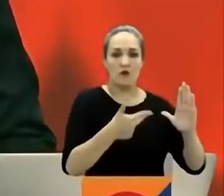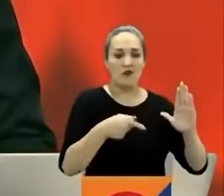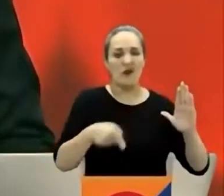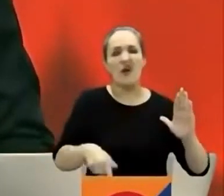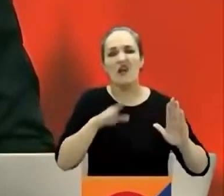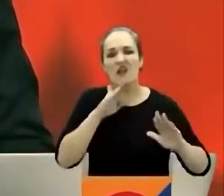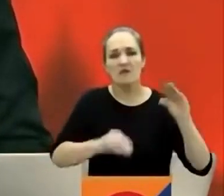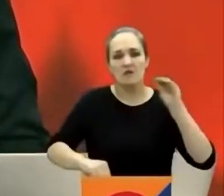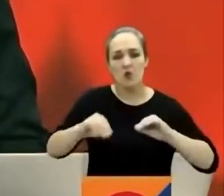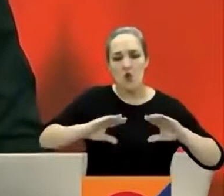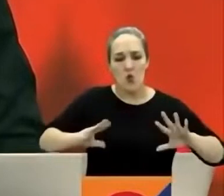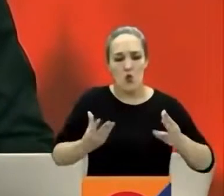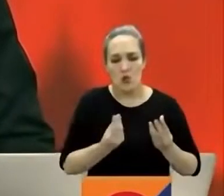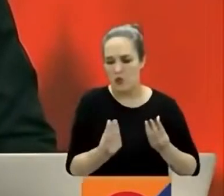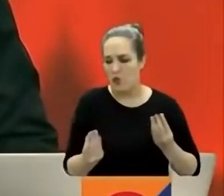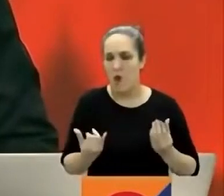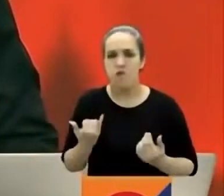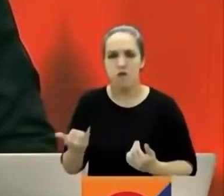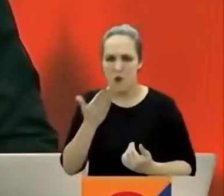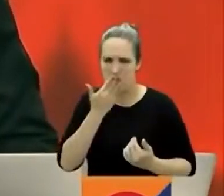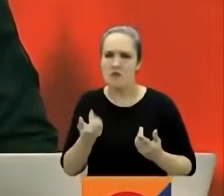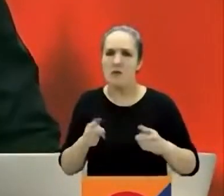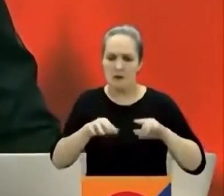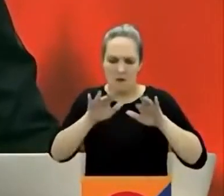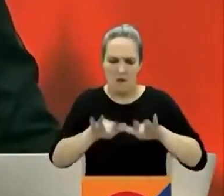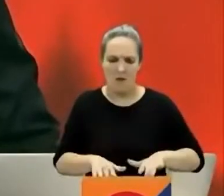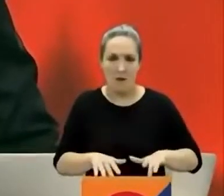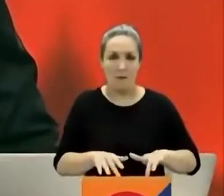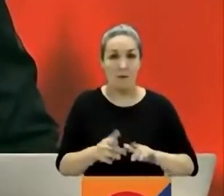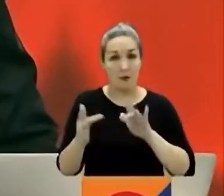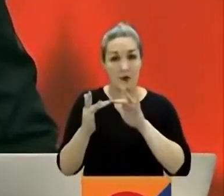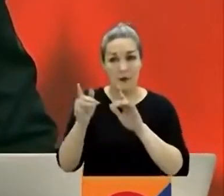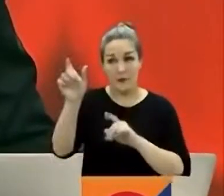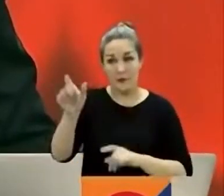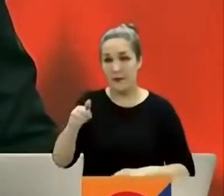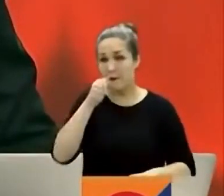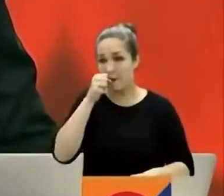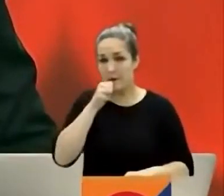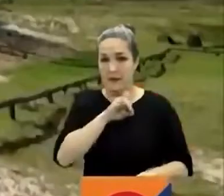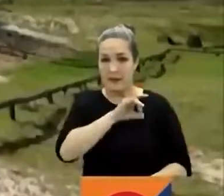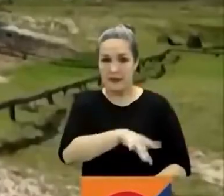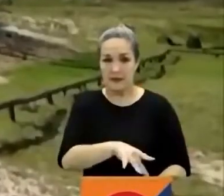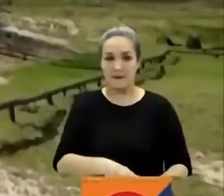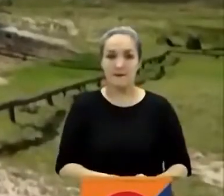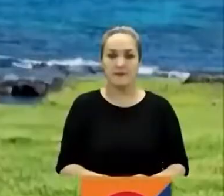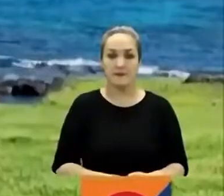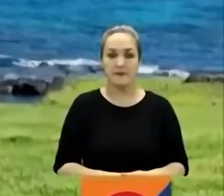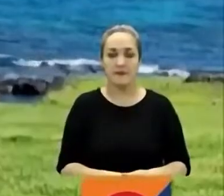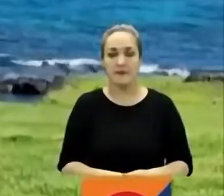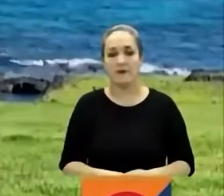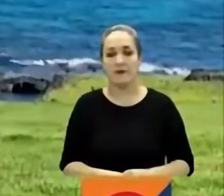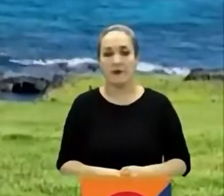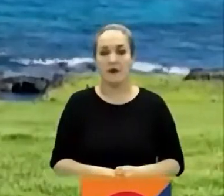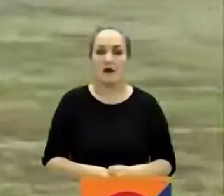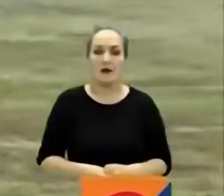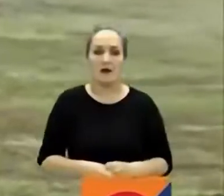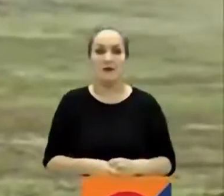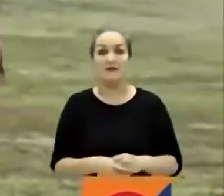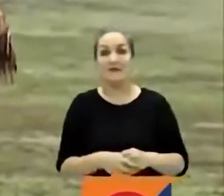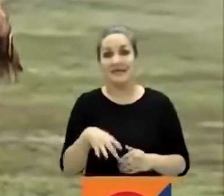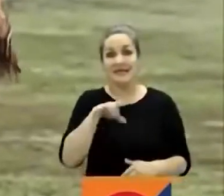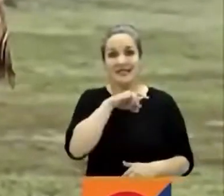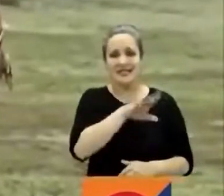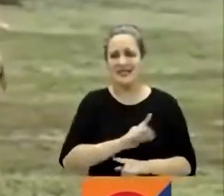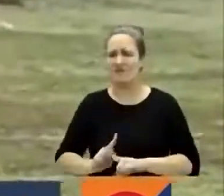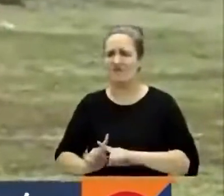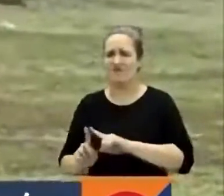a esta hora con Jacqueline Centeno Triviño desde Santiago de Chile. La mixtura de pueblos, de gente y de colores